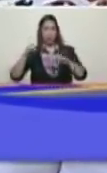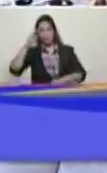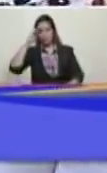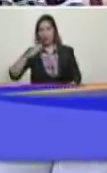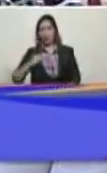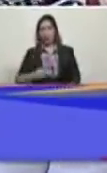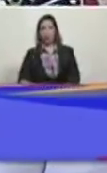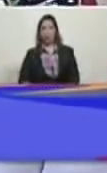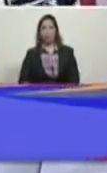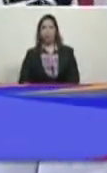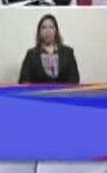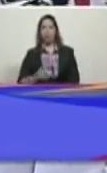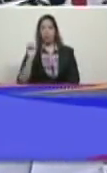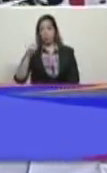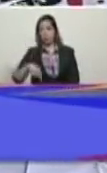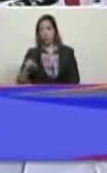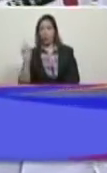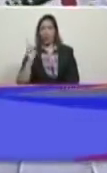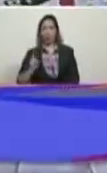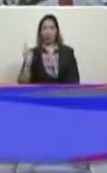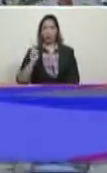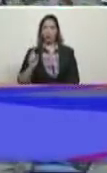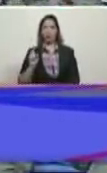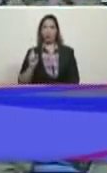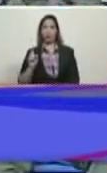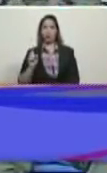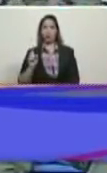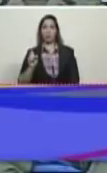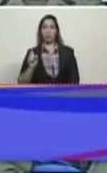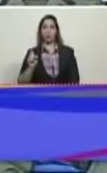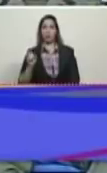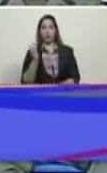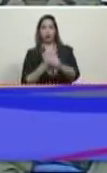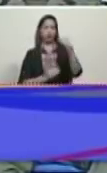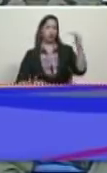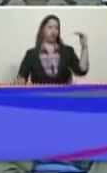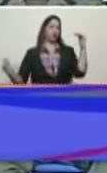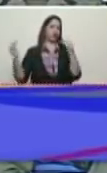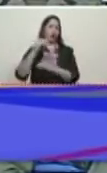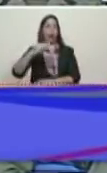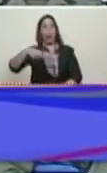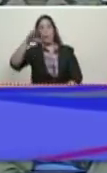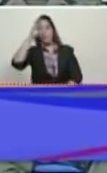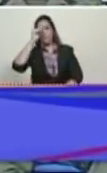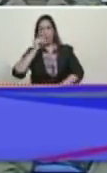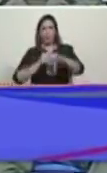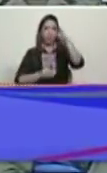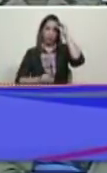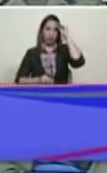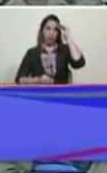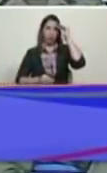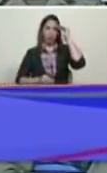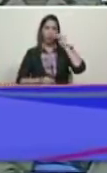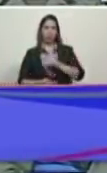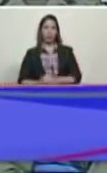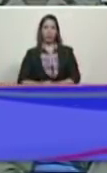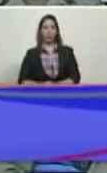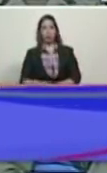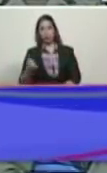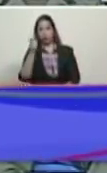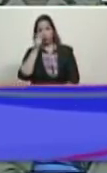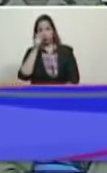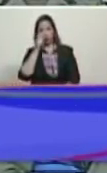Y también es necesario sacar el máximo de aprendizaje de las operaciones